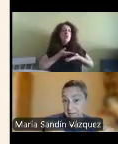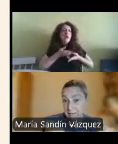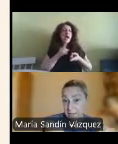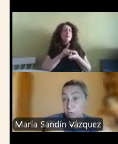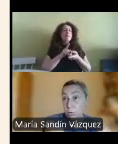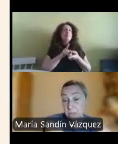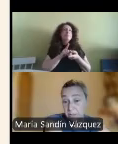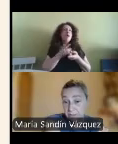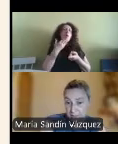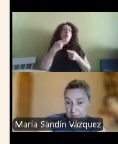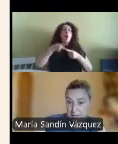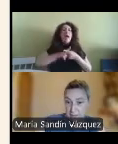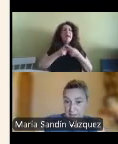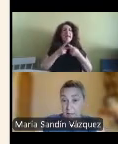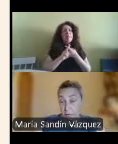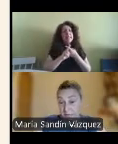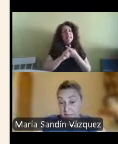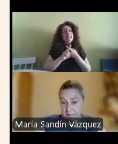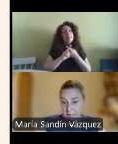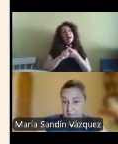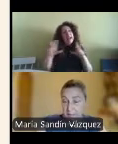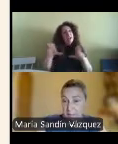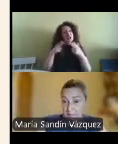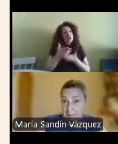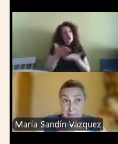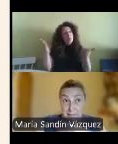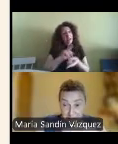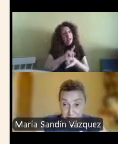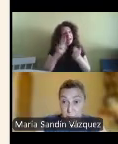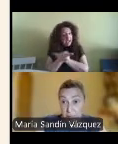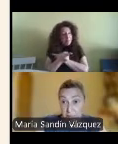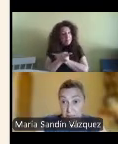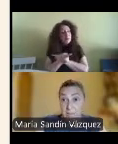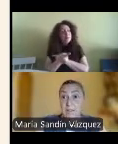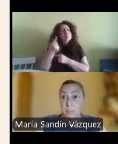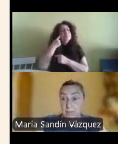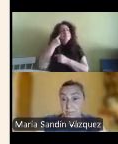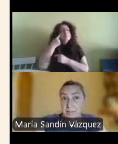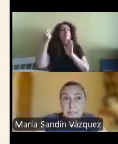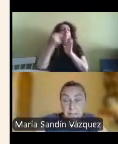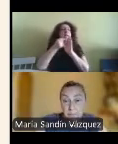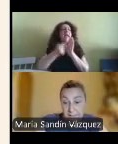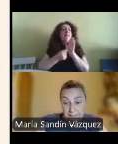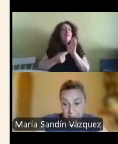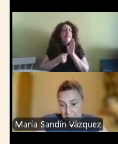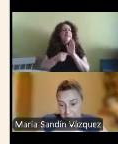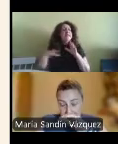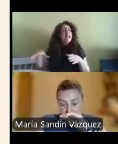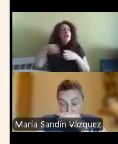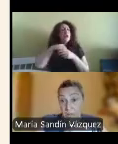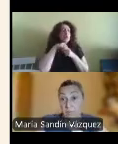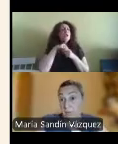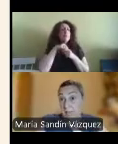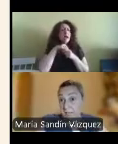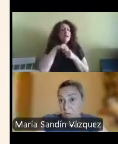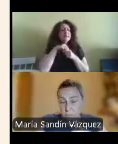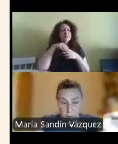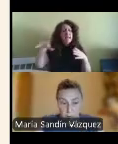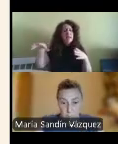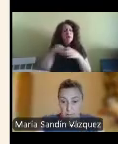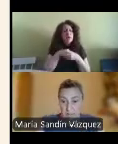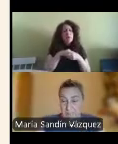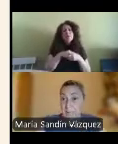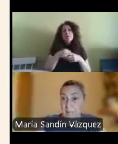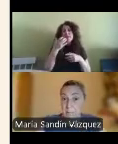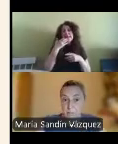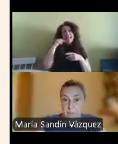medidas inclusivas que aborden estas necesidades que desde este enfoque se pueden identificar y no identificar desde